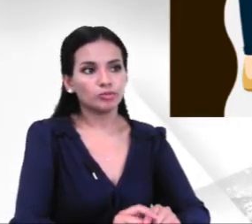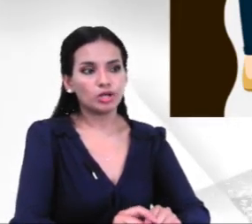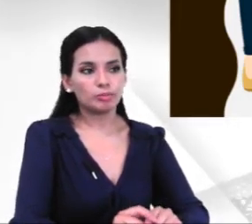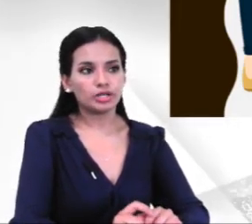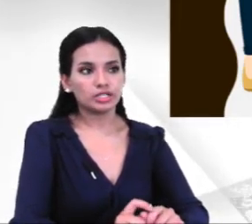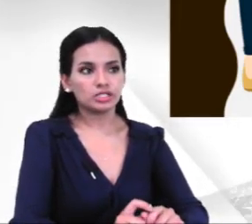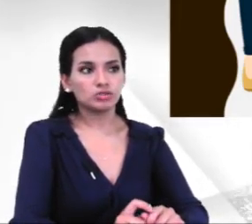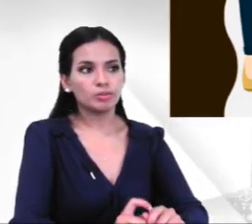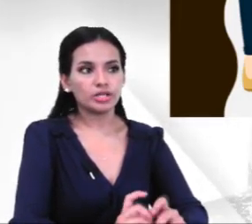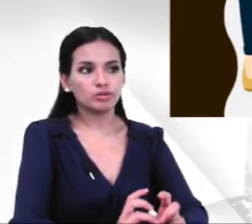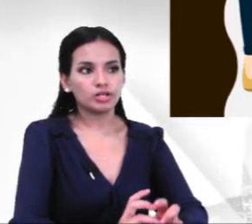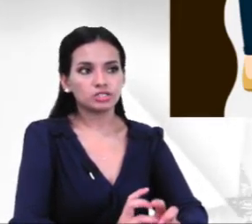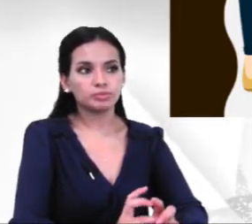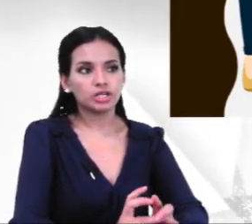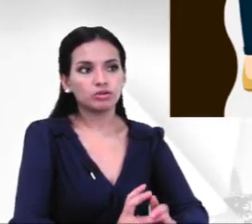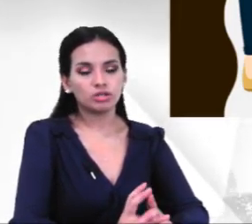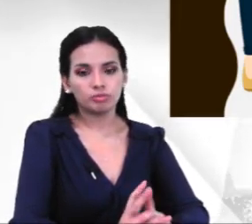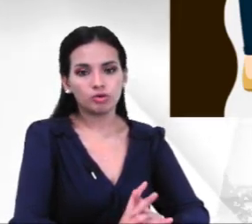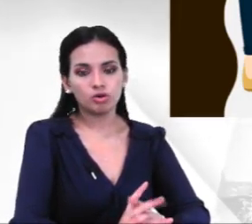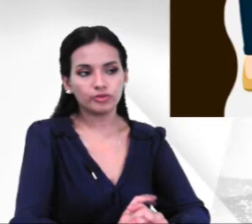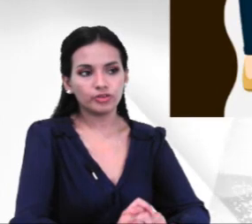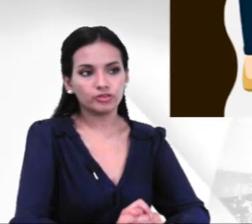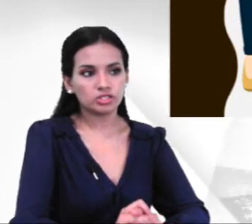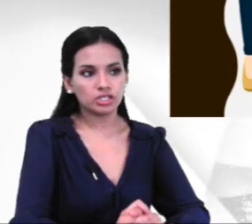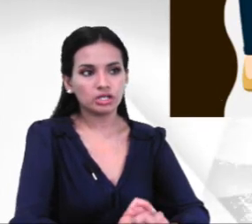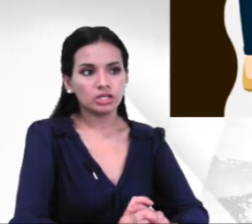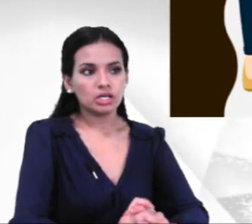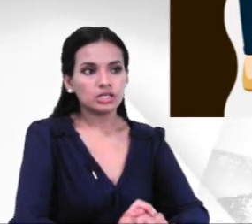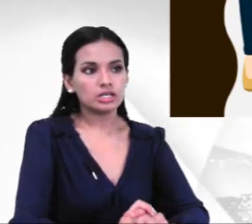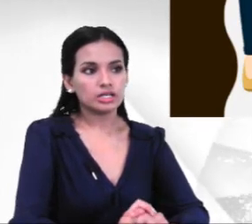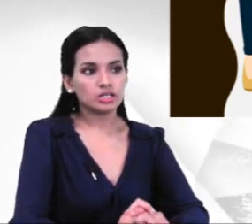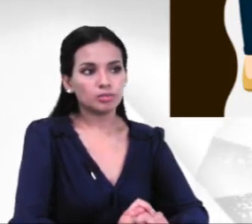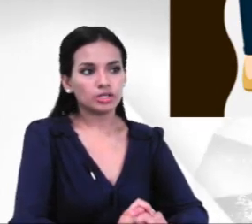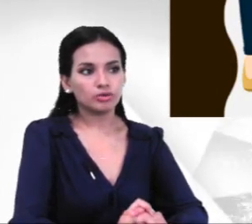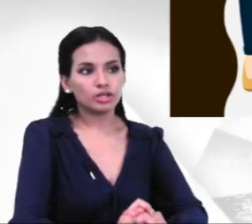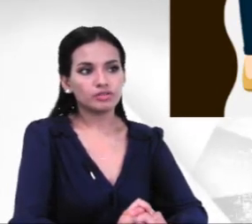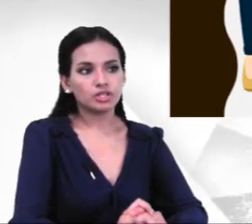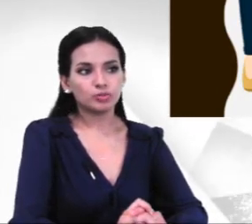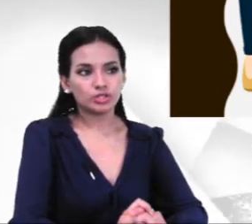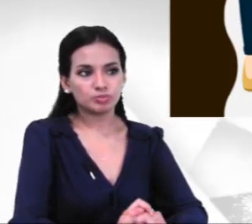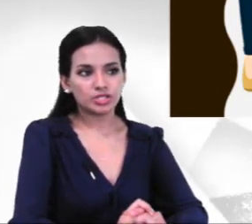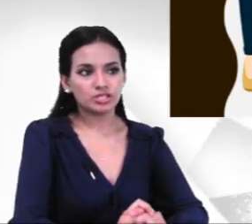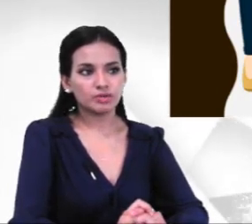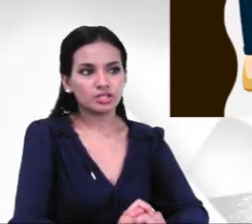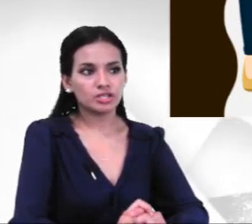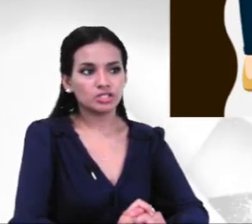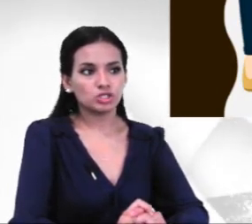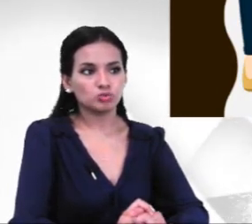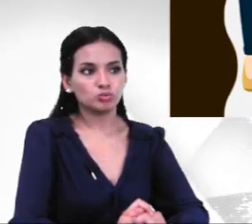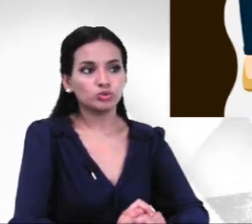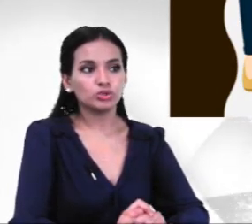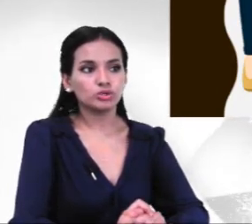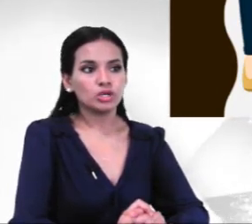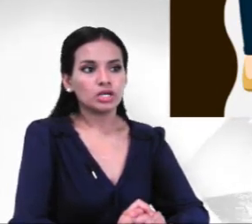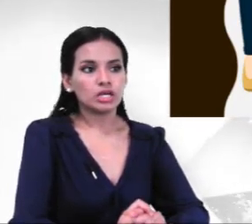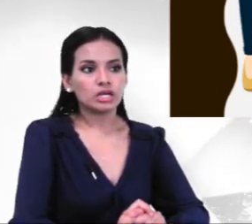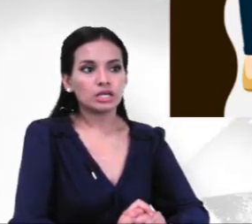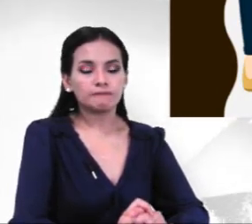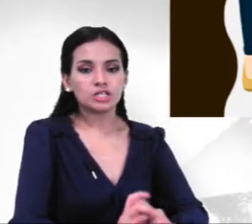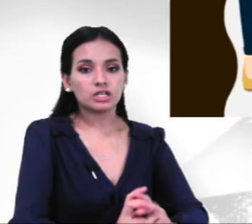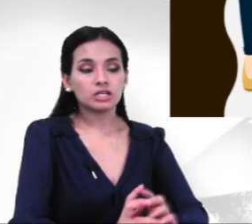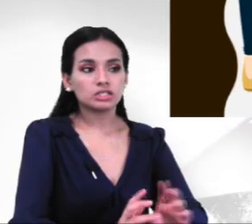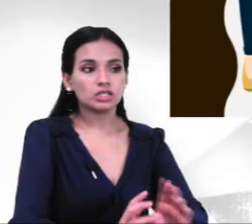tenemos el parque nacional marino archipiélago del golfo de fonseca y el área de manejo de hábitat por especie bahía de cheese mucho